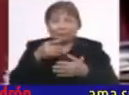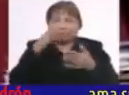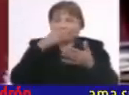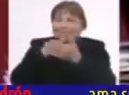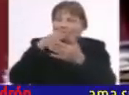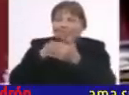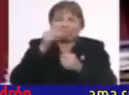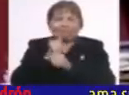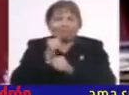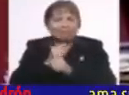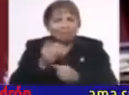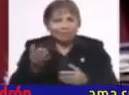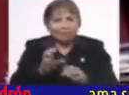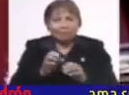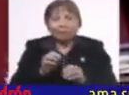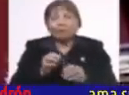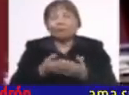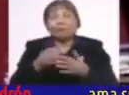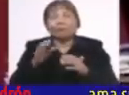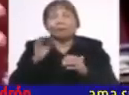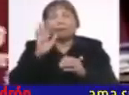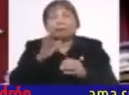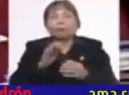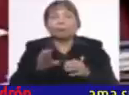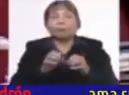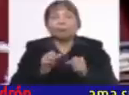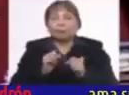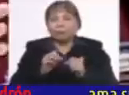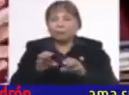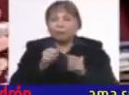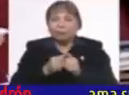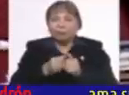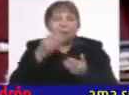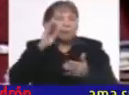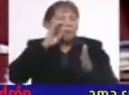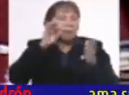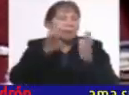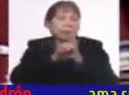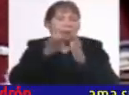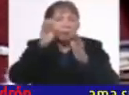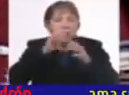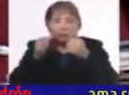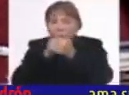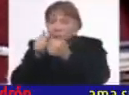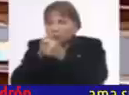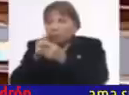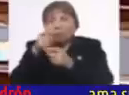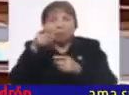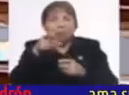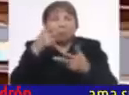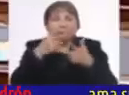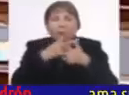impidiera a usted hacer en durante su ejercicio alguna opción para por ejemplo perseguir a los prófugos